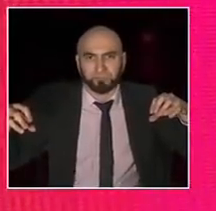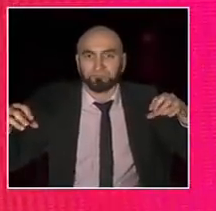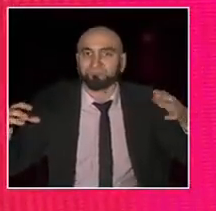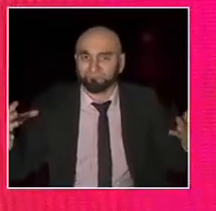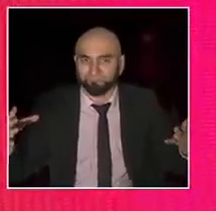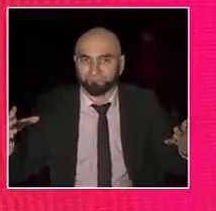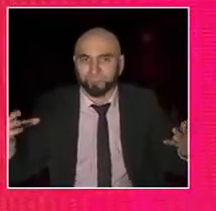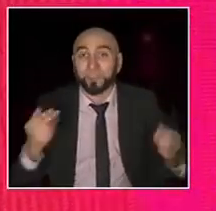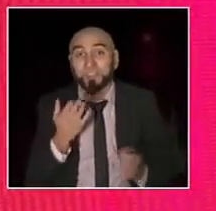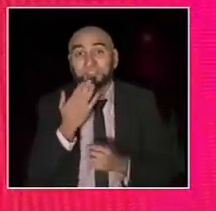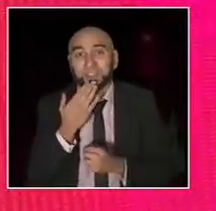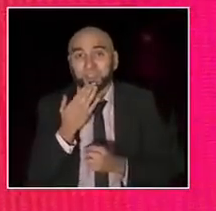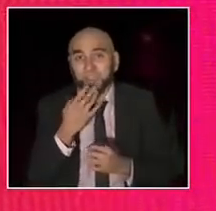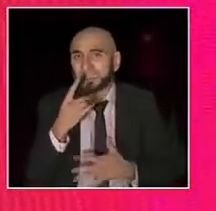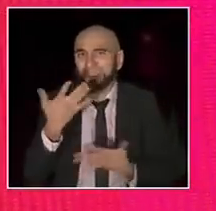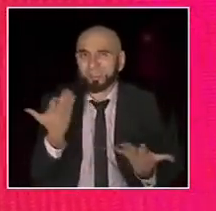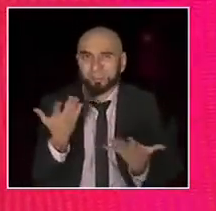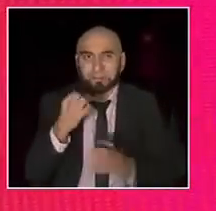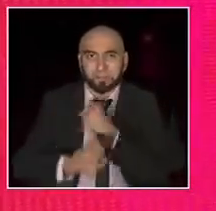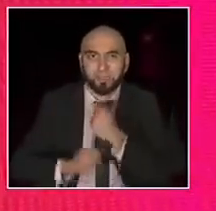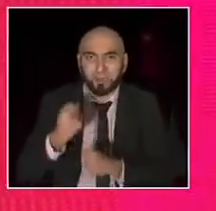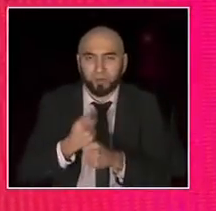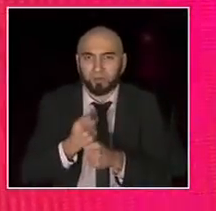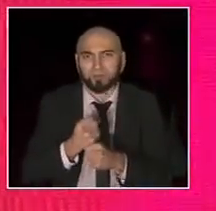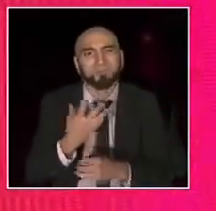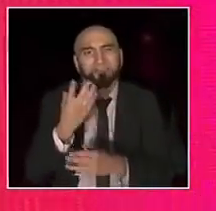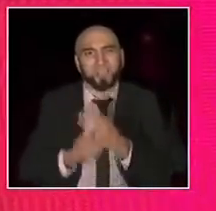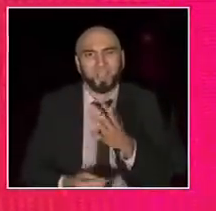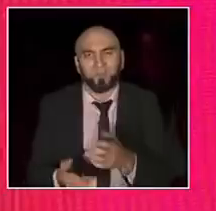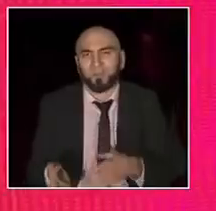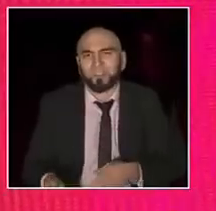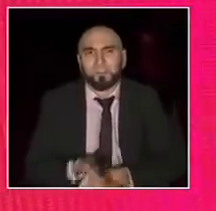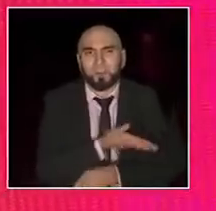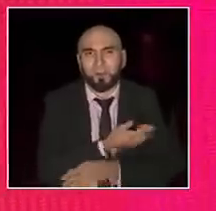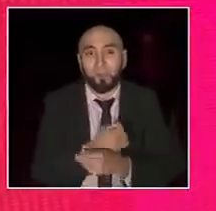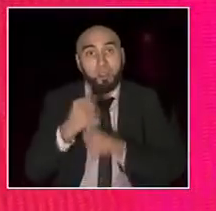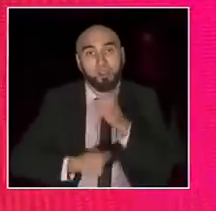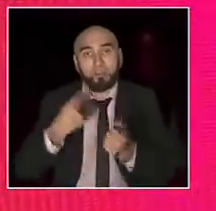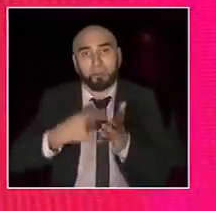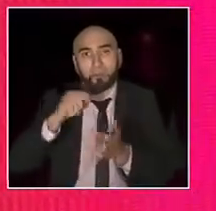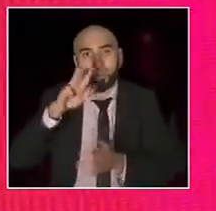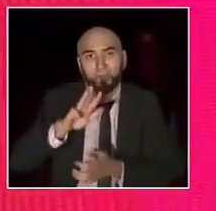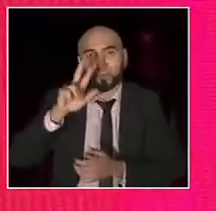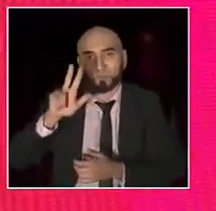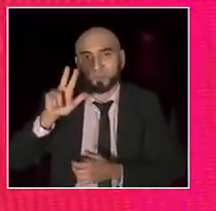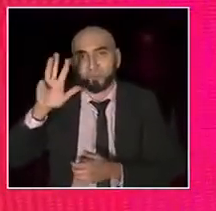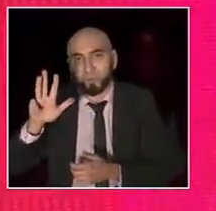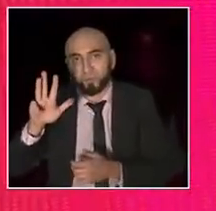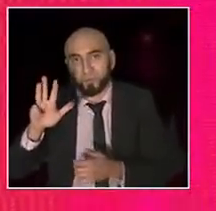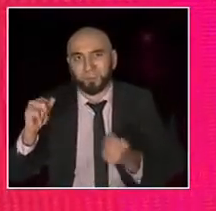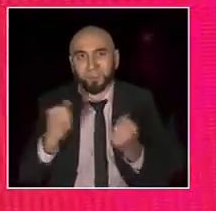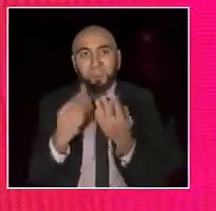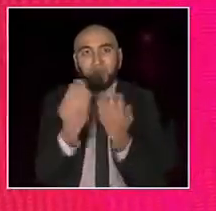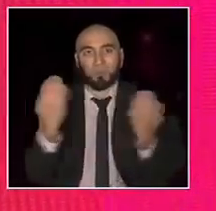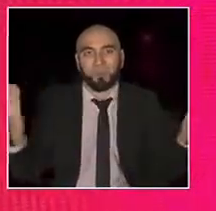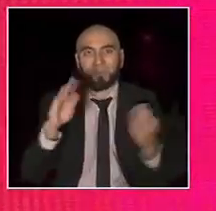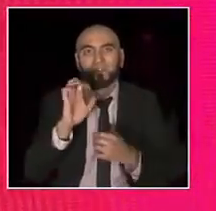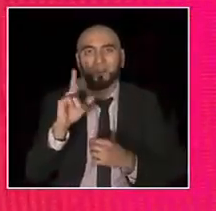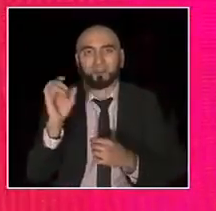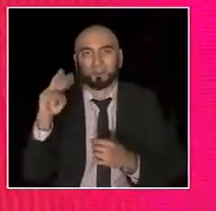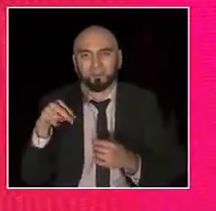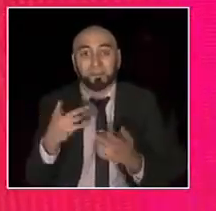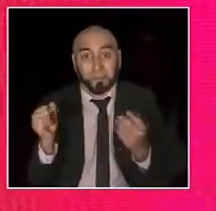Y que fue también un siglo que terminó temprano, el año 1989, cuando cae el muro, cae la cortina de